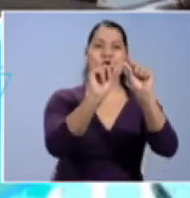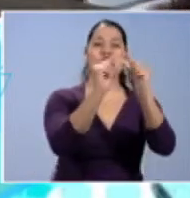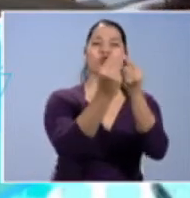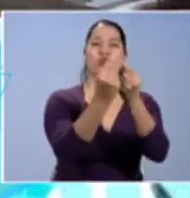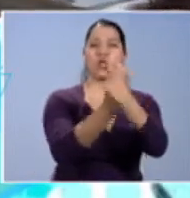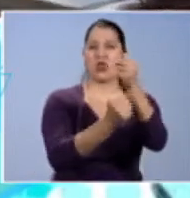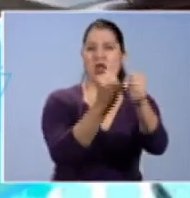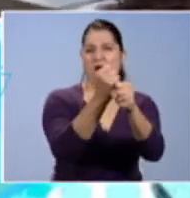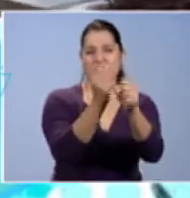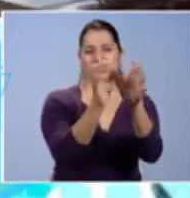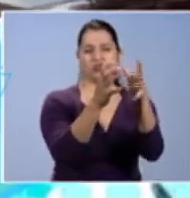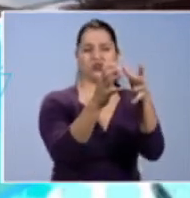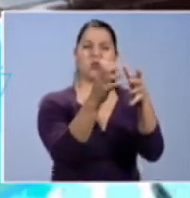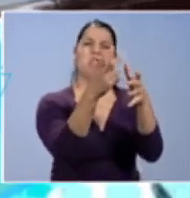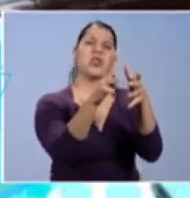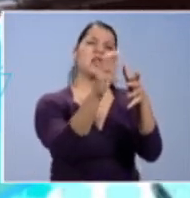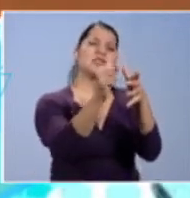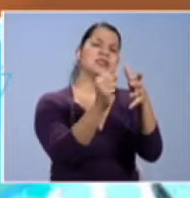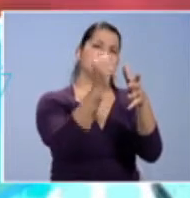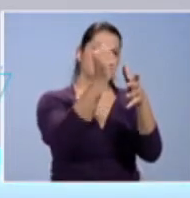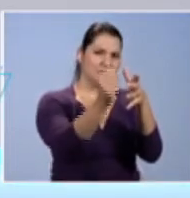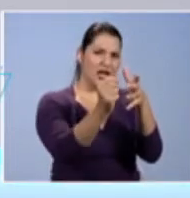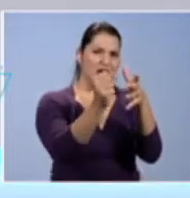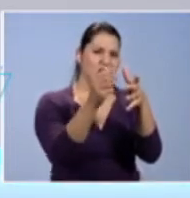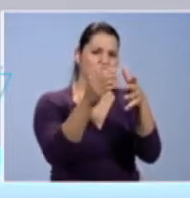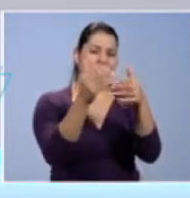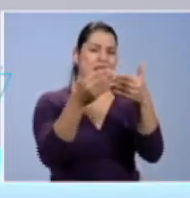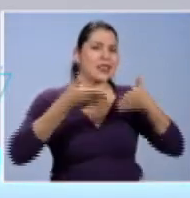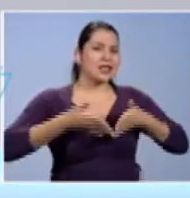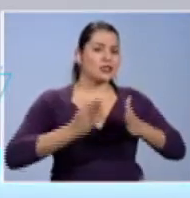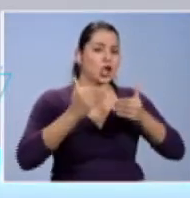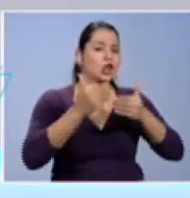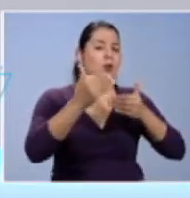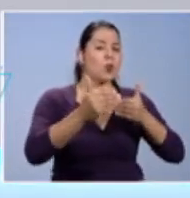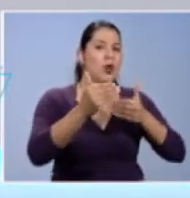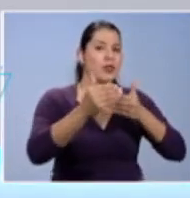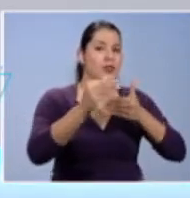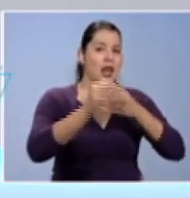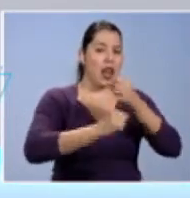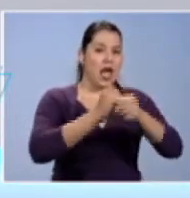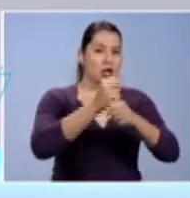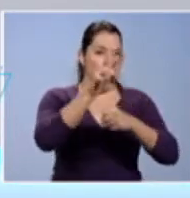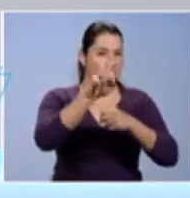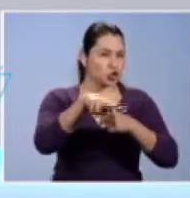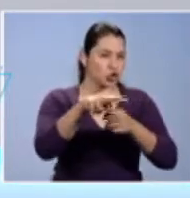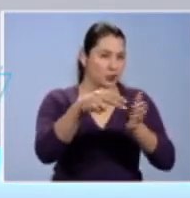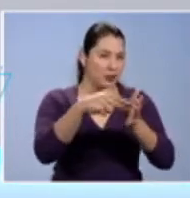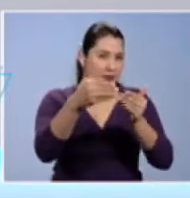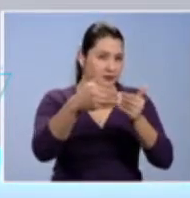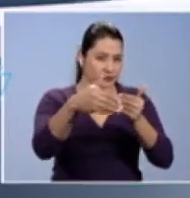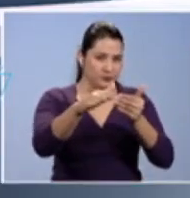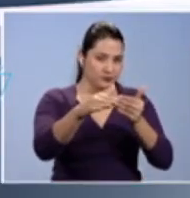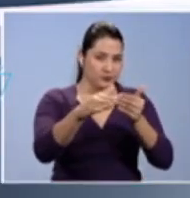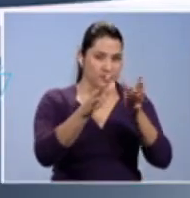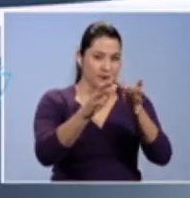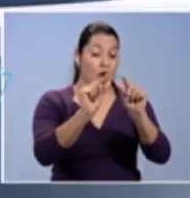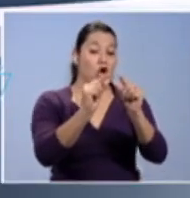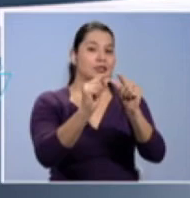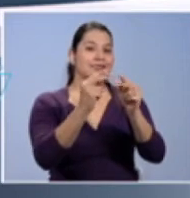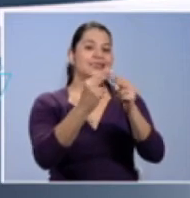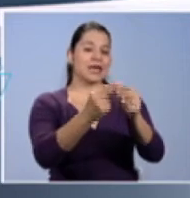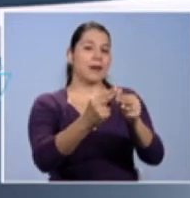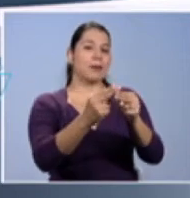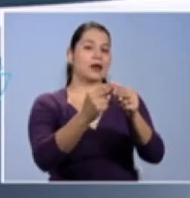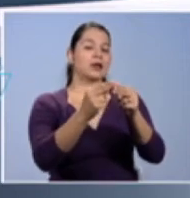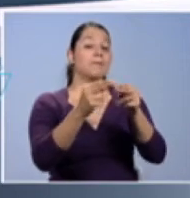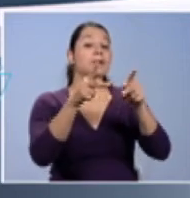personas que andan por ahí de los 13 años o tal vez un poquito más, nacidos como después del 2000 y un poquito más, muchos de los puestos que van a